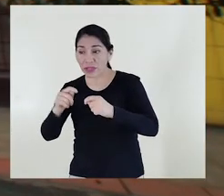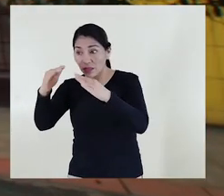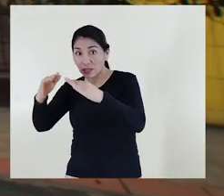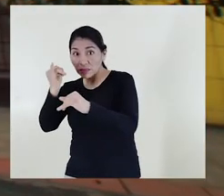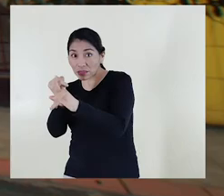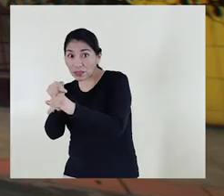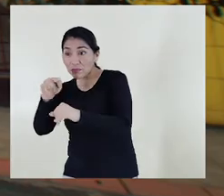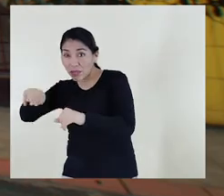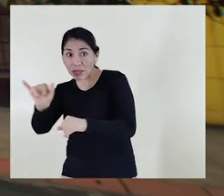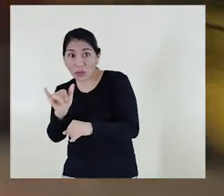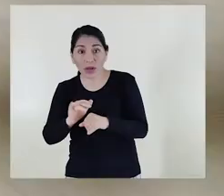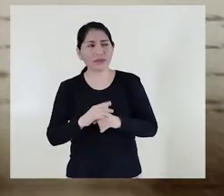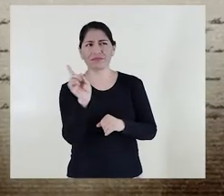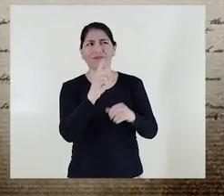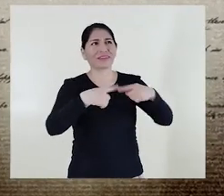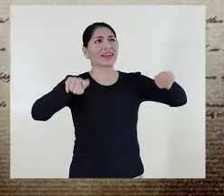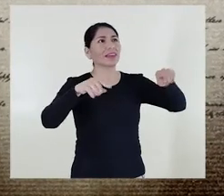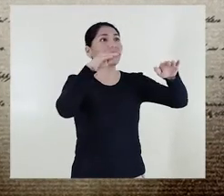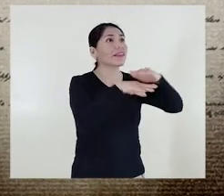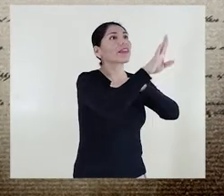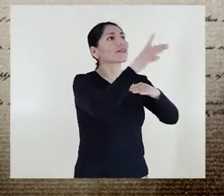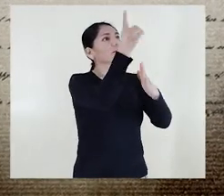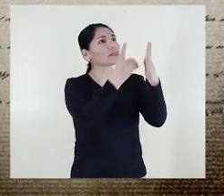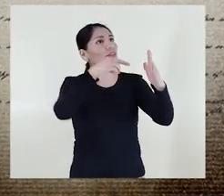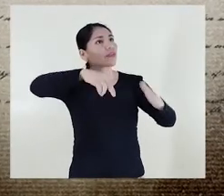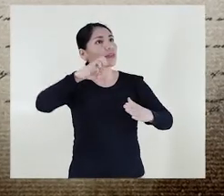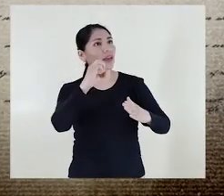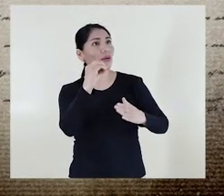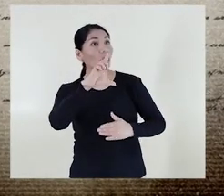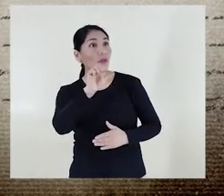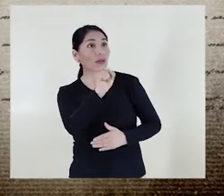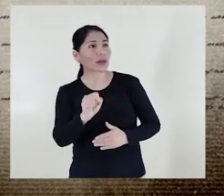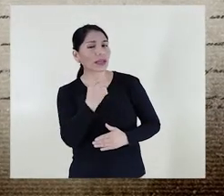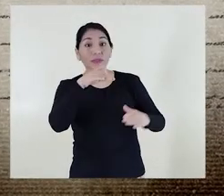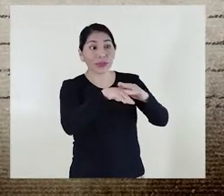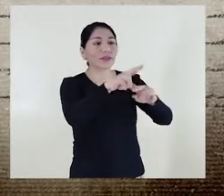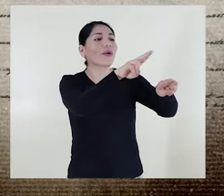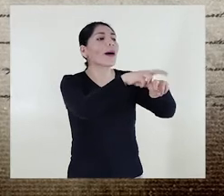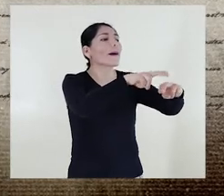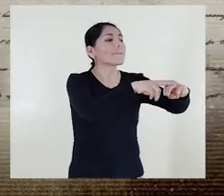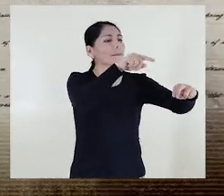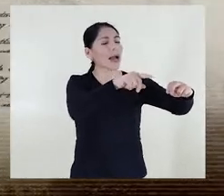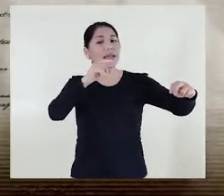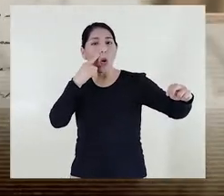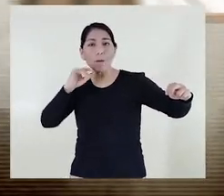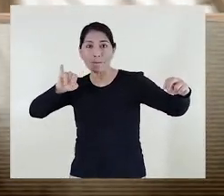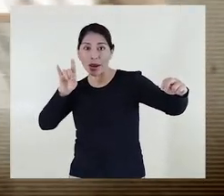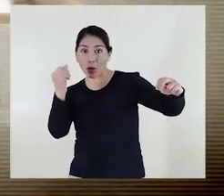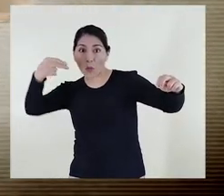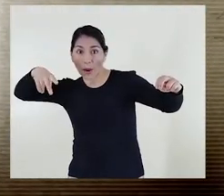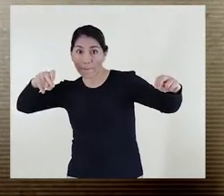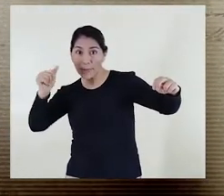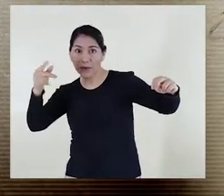iglesias del periodo virreinal en Lima. Por dentro tiene un altar del periodo neoclásico muy hermoso y se encuentra la silla papal que usó